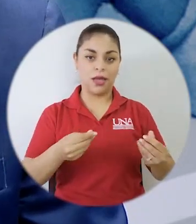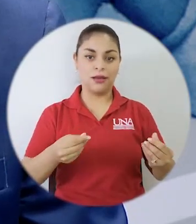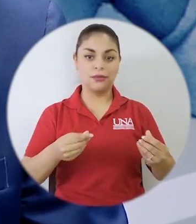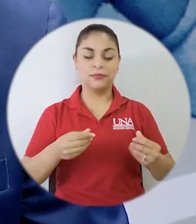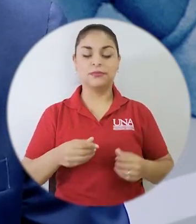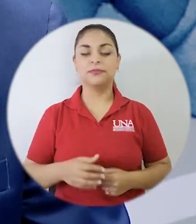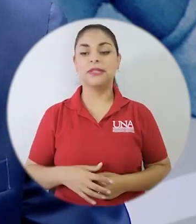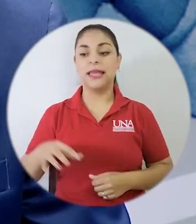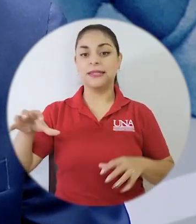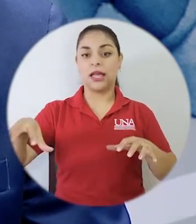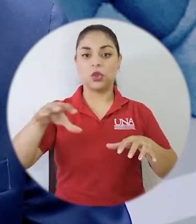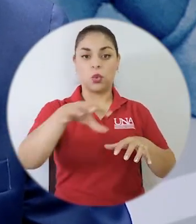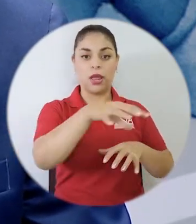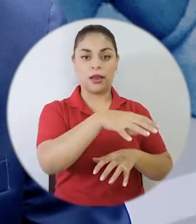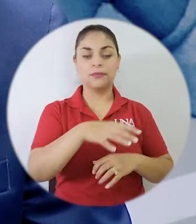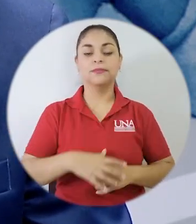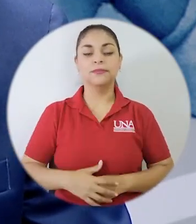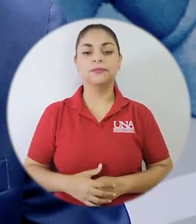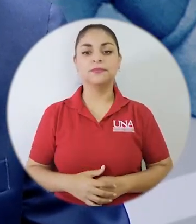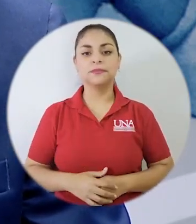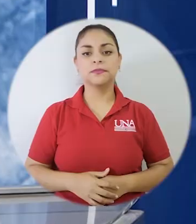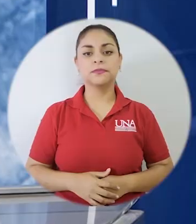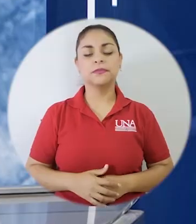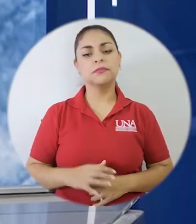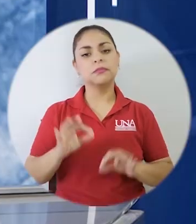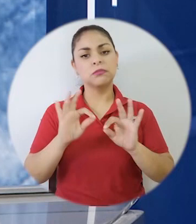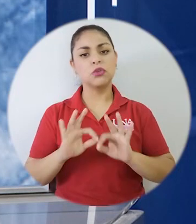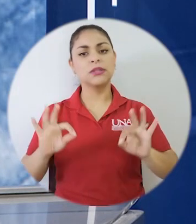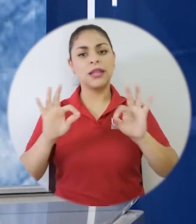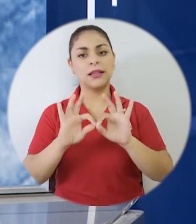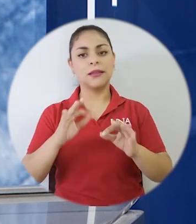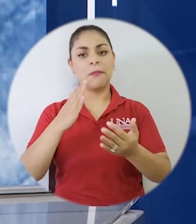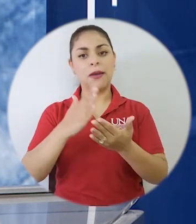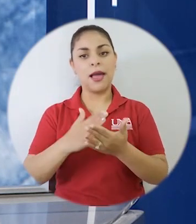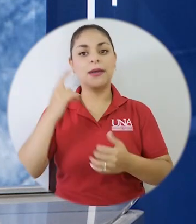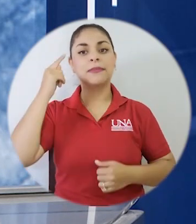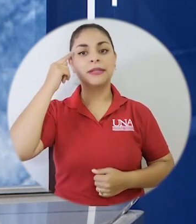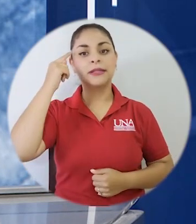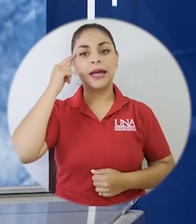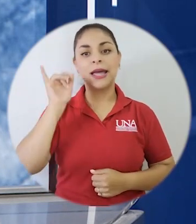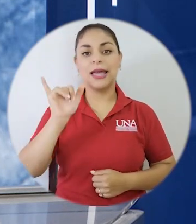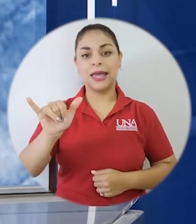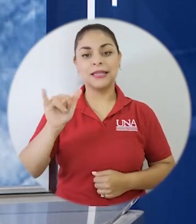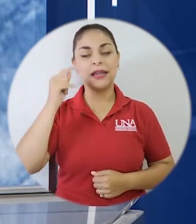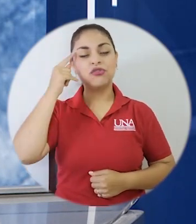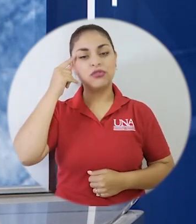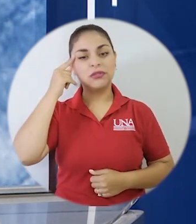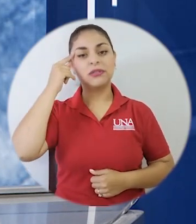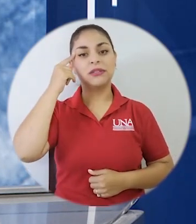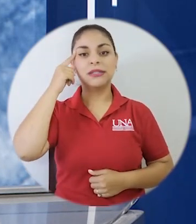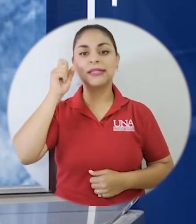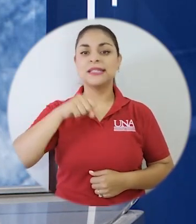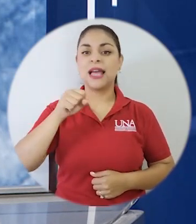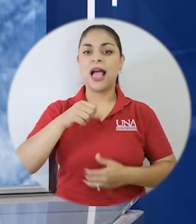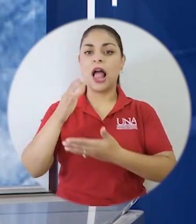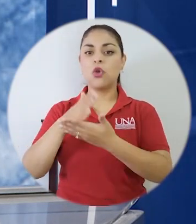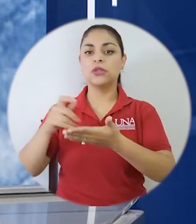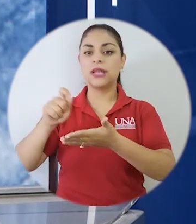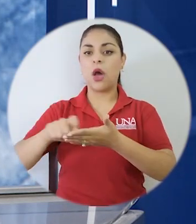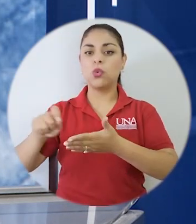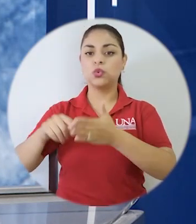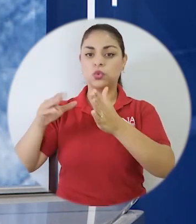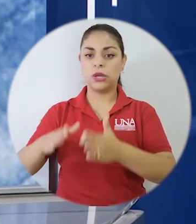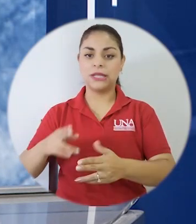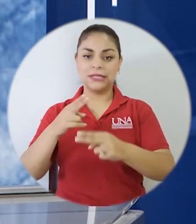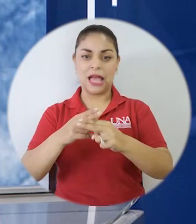territorial y a nivel sectorial. Sí, muy importante detenerse, ¿verdad?, en esta reflexión, sobre todo en eso que usted mencionaba. Sí, varios autores lo